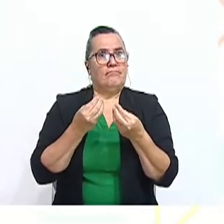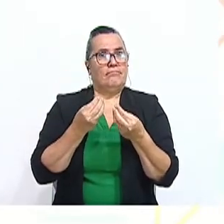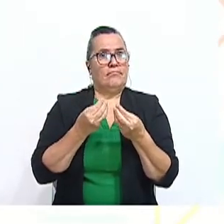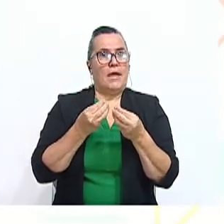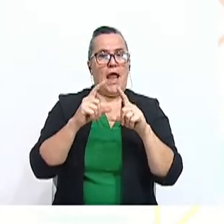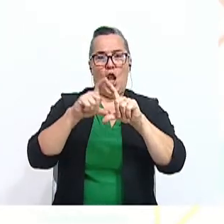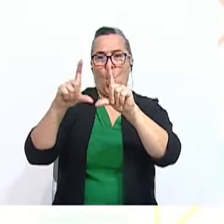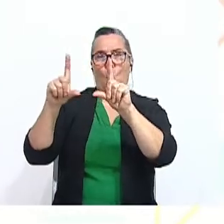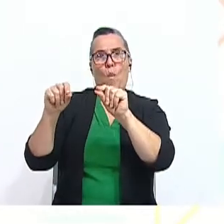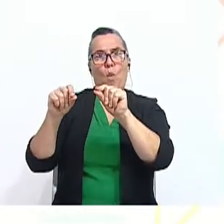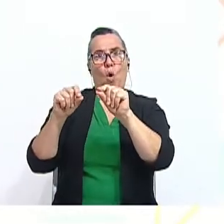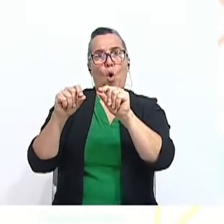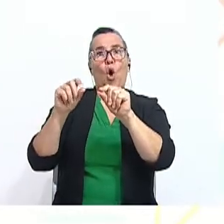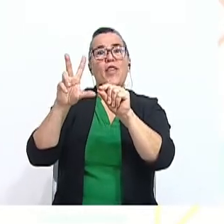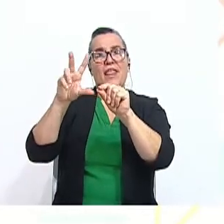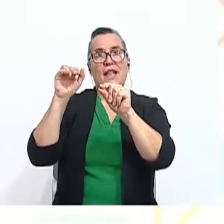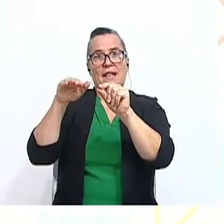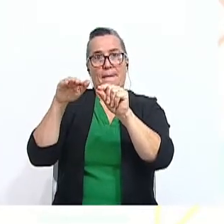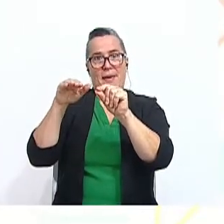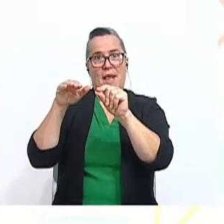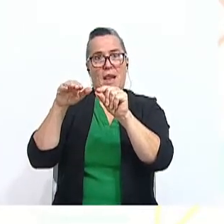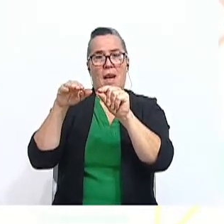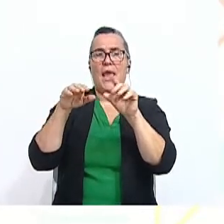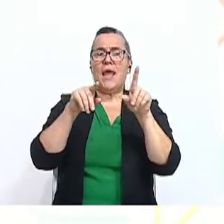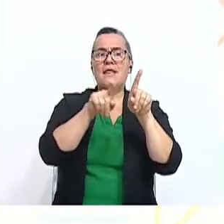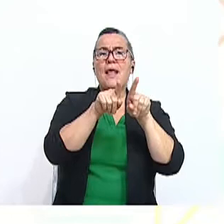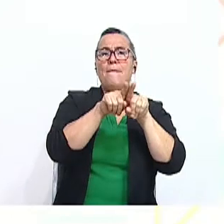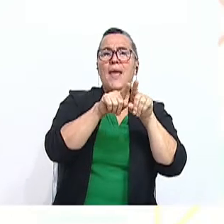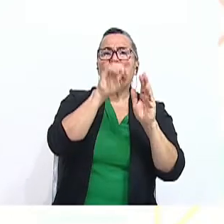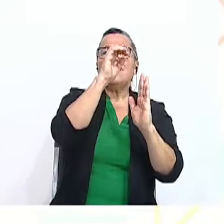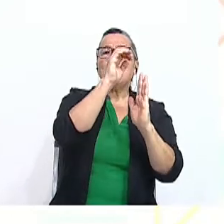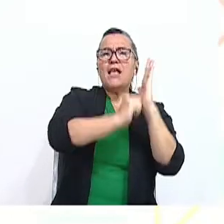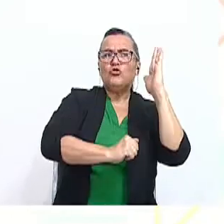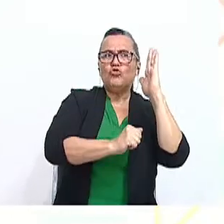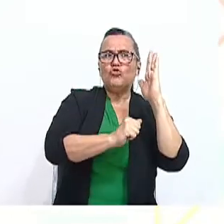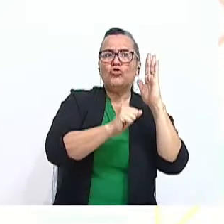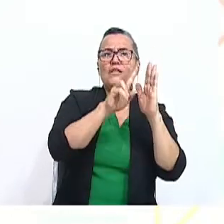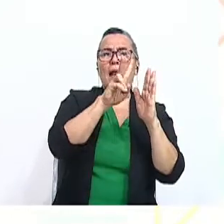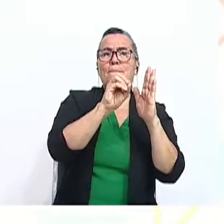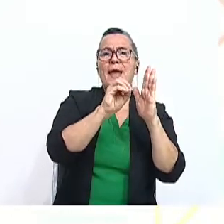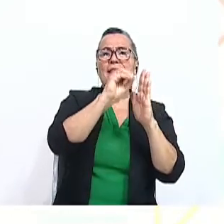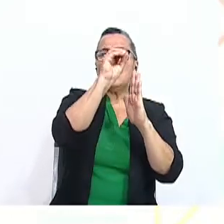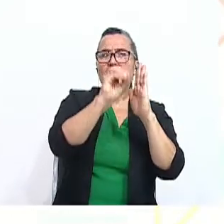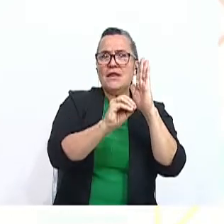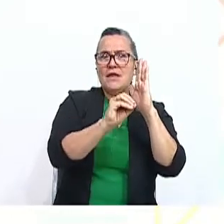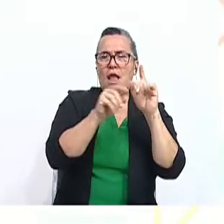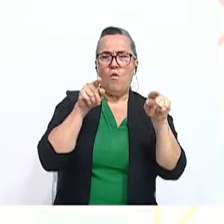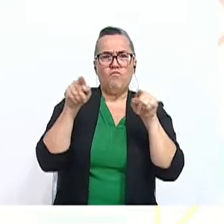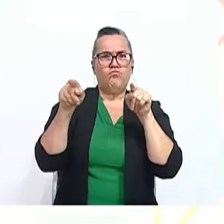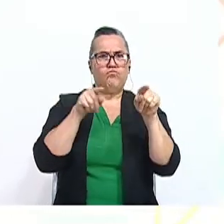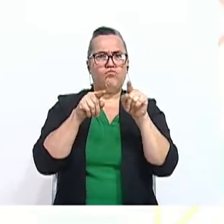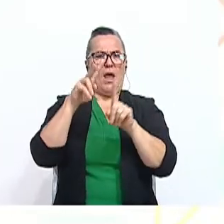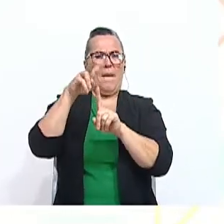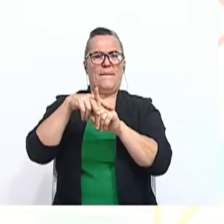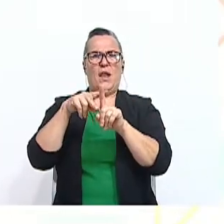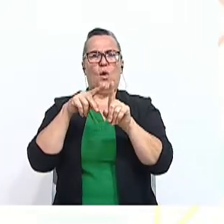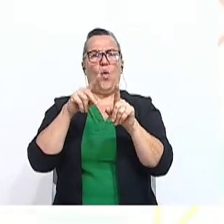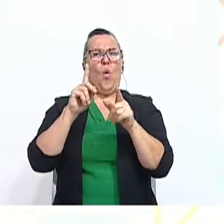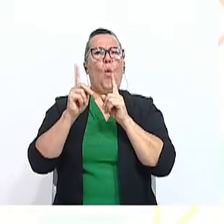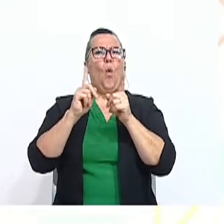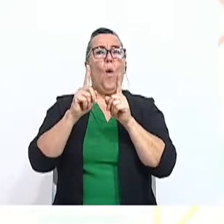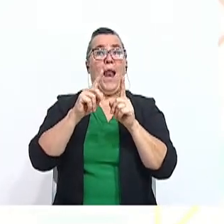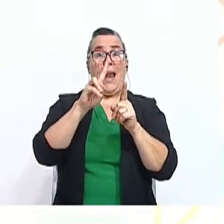cupón de 30,000 colones y tener un descuento del 20%. Al aplicarle el descuento